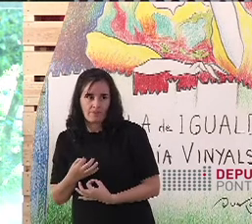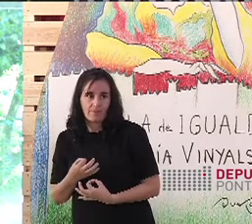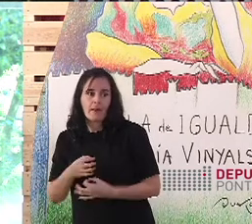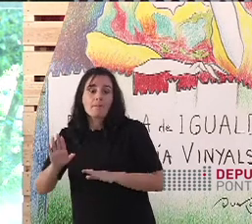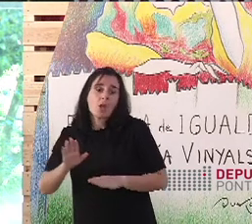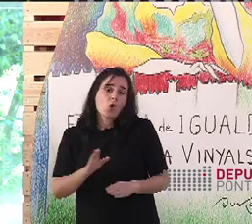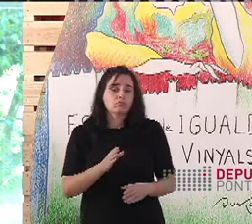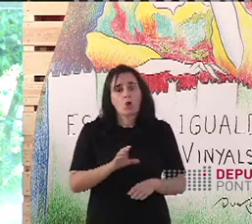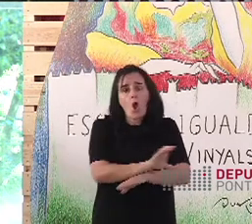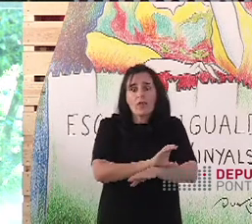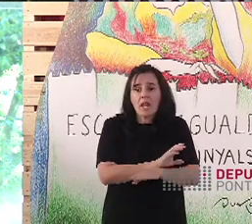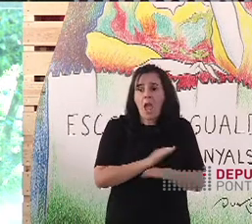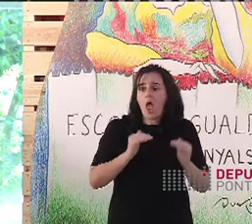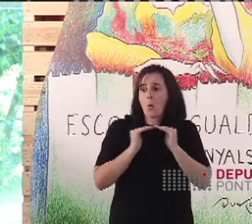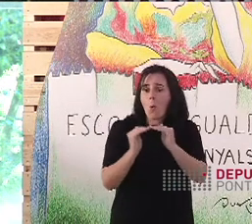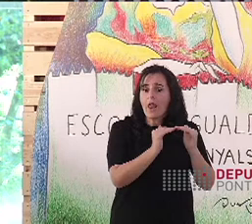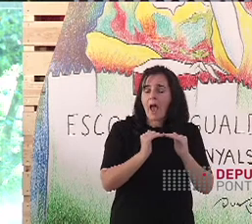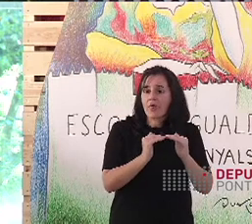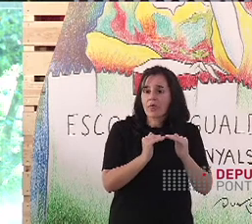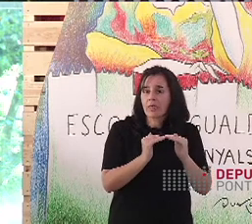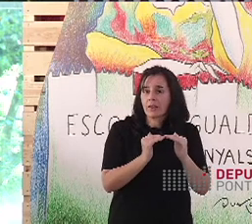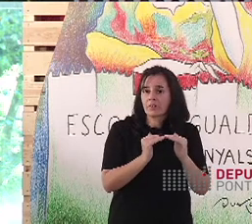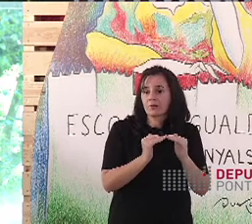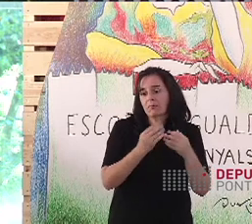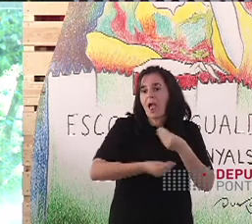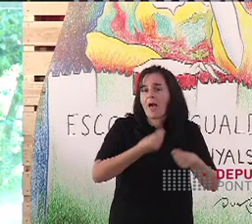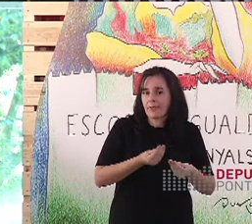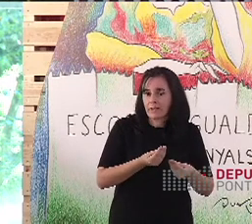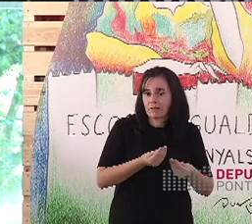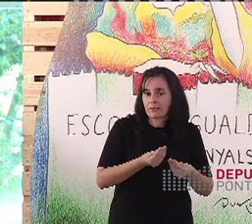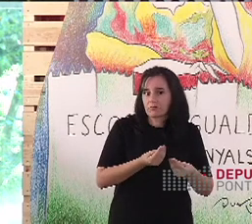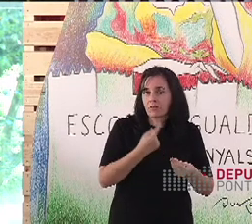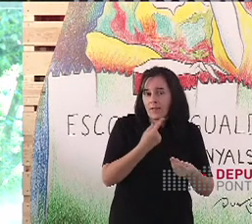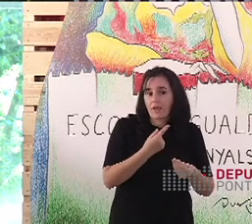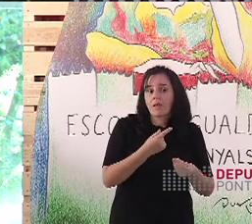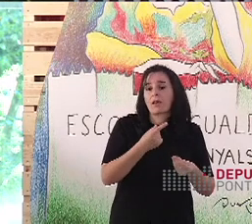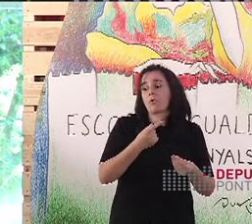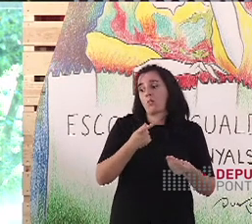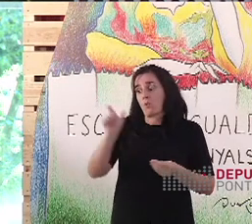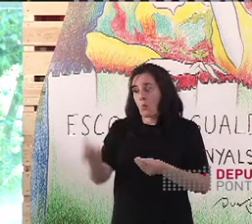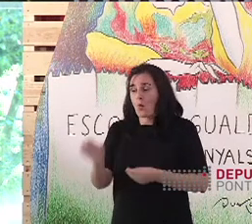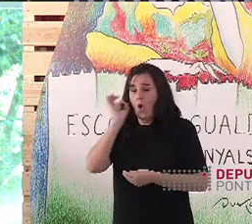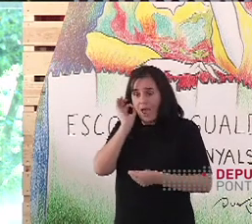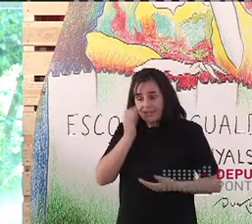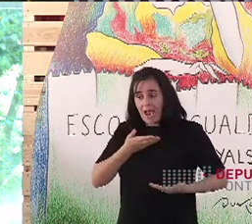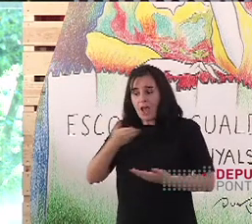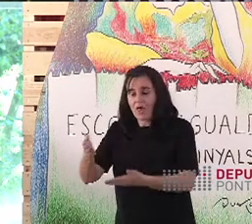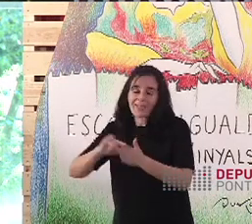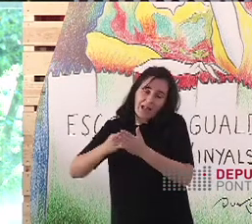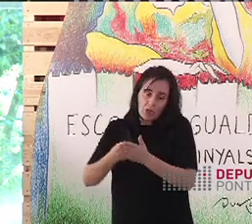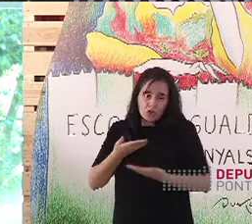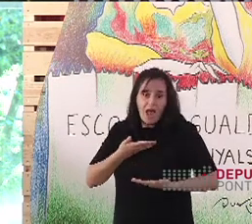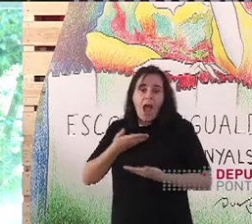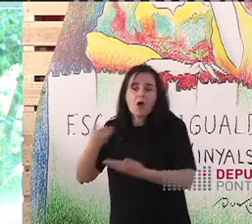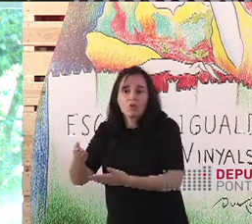de Igualdade, que facía? Poñía a disposición das mulleres técnicos que axudaban para que